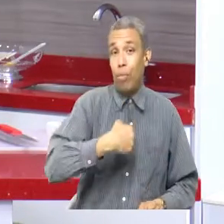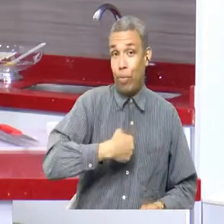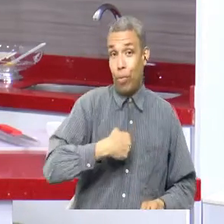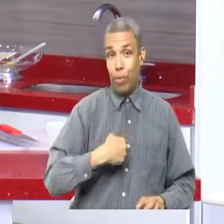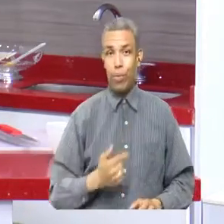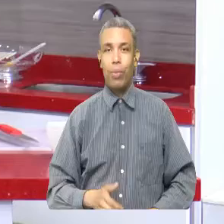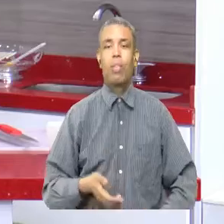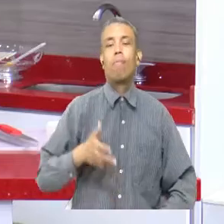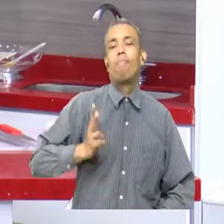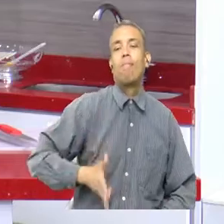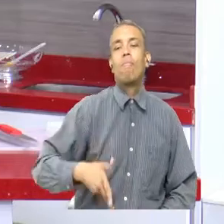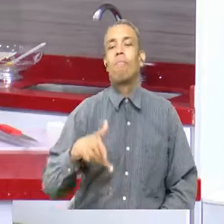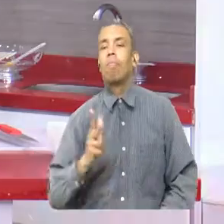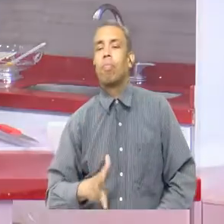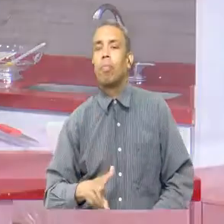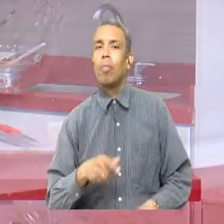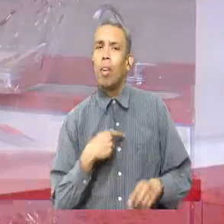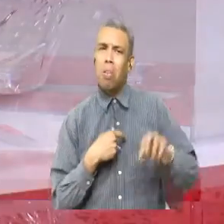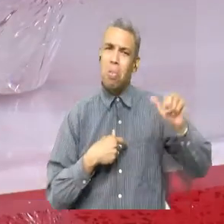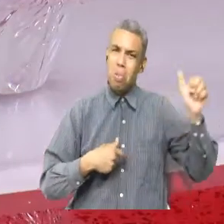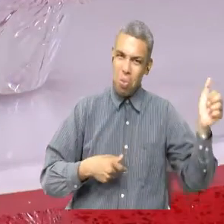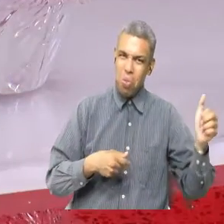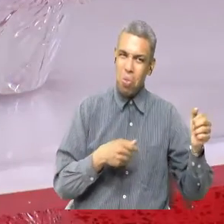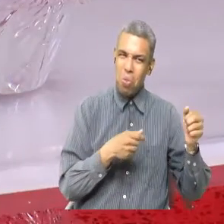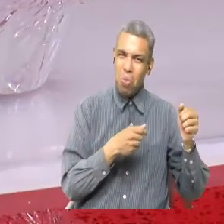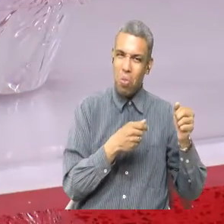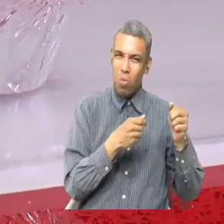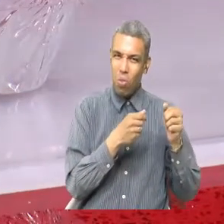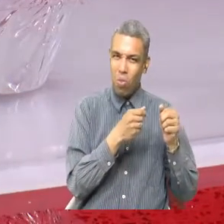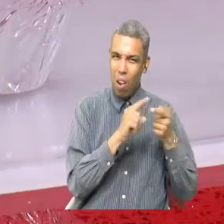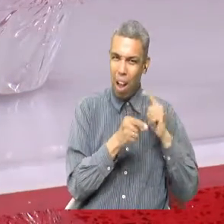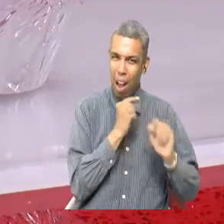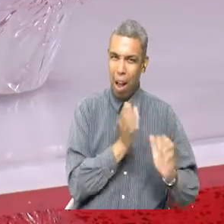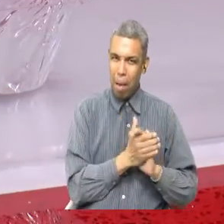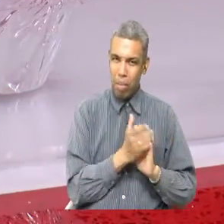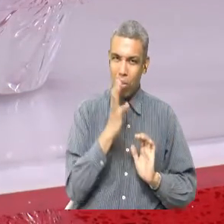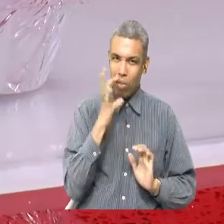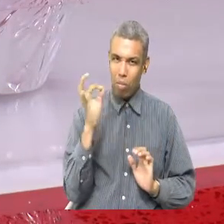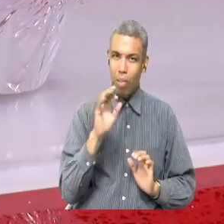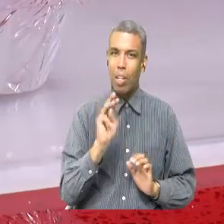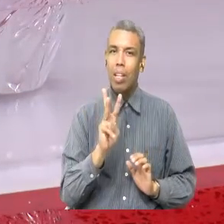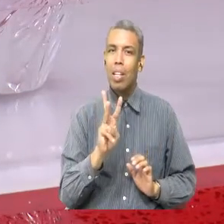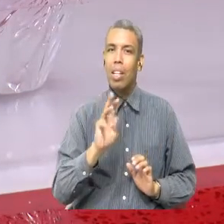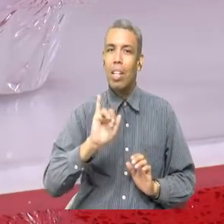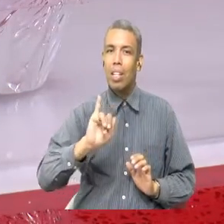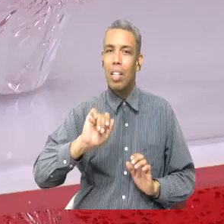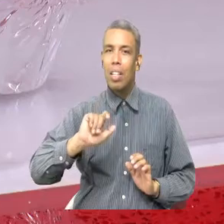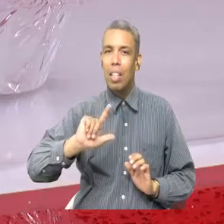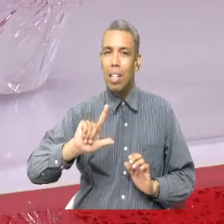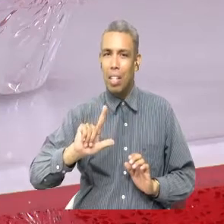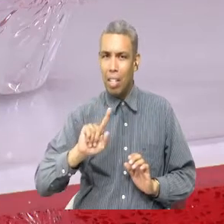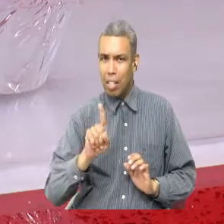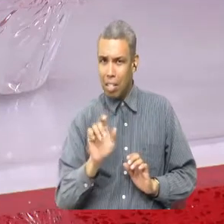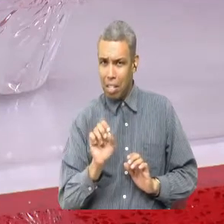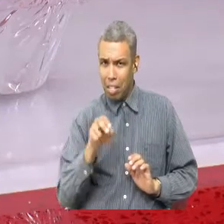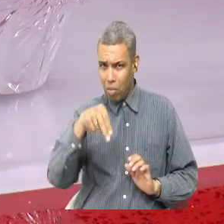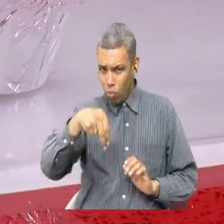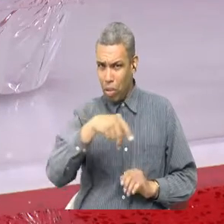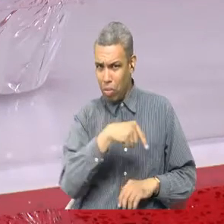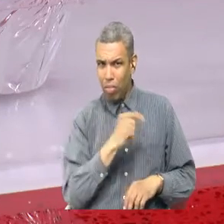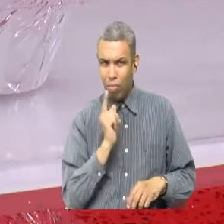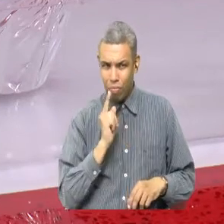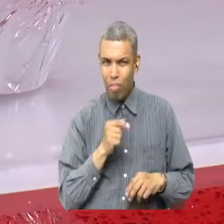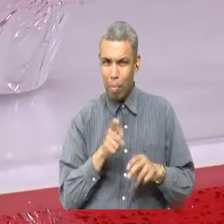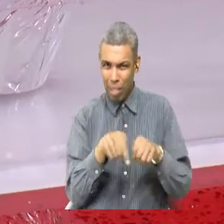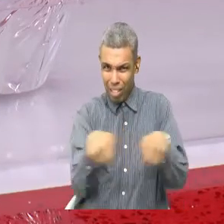compañero Wilson también yo creo que es muy abierto con las personas que le preguntan alguna receta, algún ingrediente, ya saben dónde